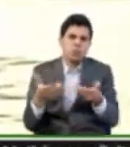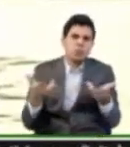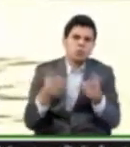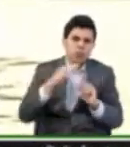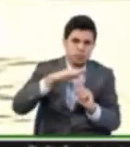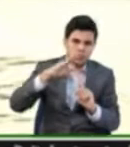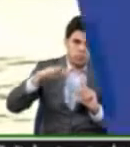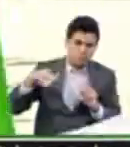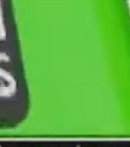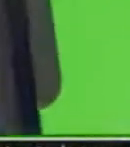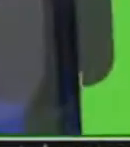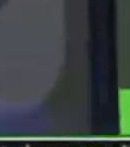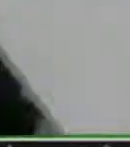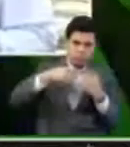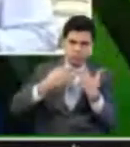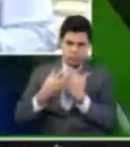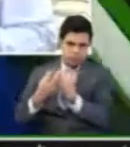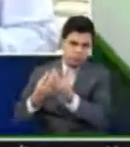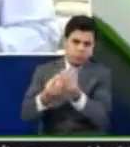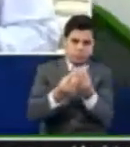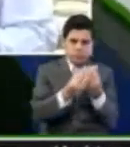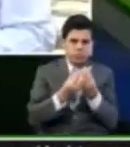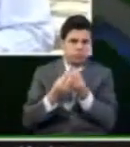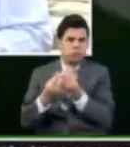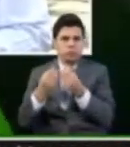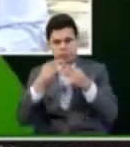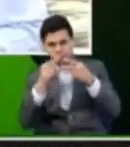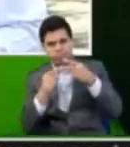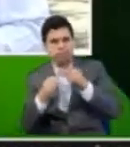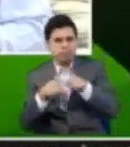de transportes y también la redoma Pinar del Río. Es toda la